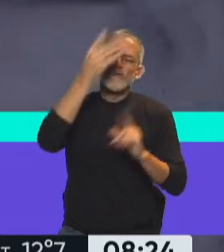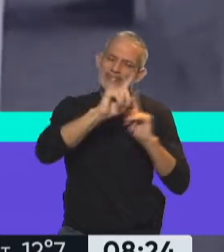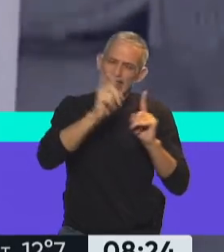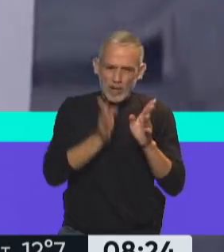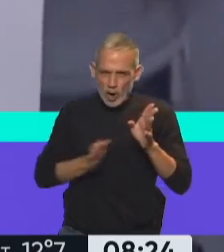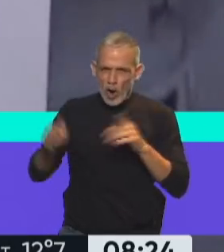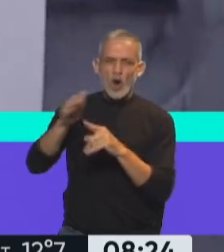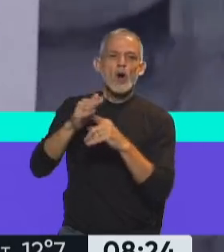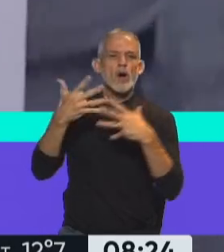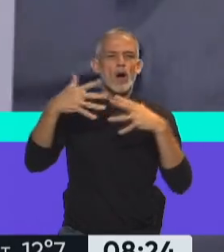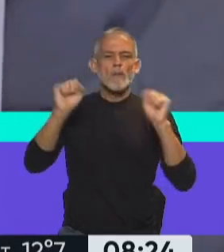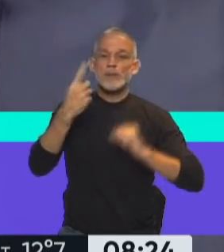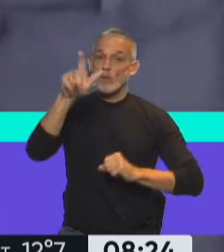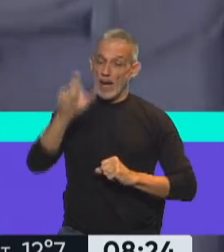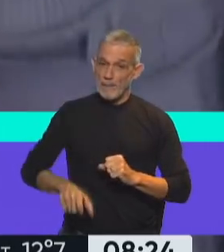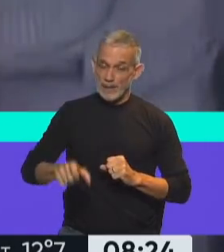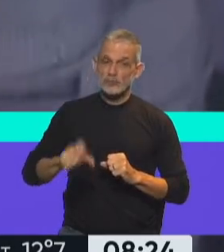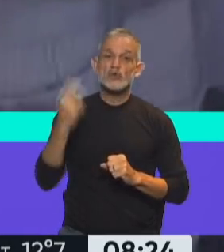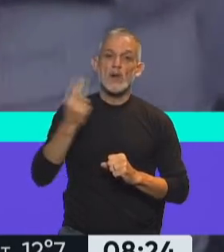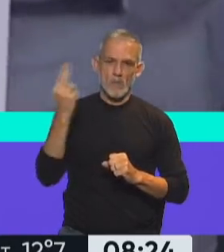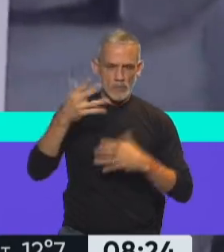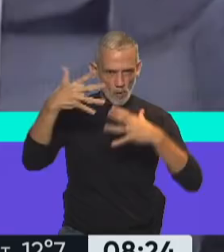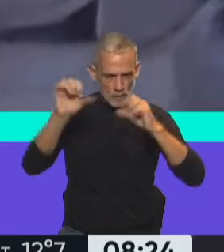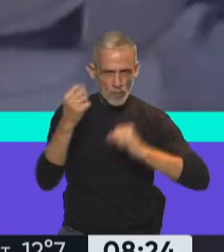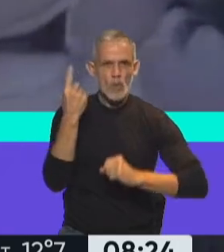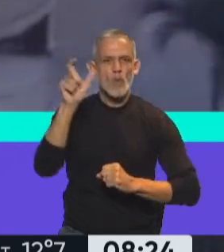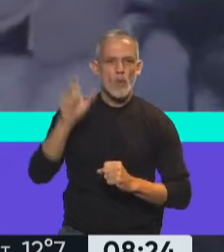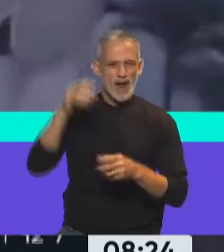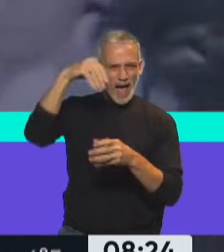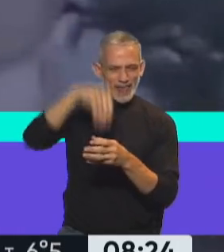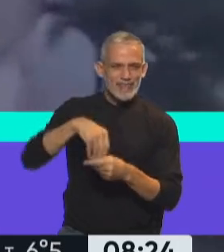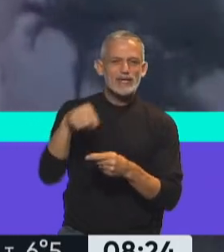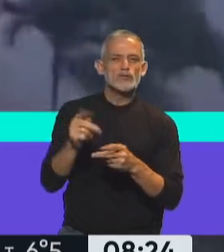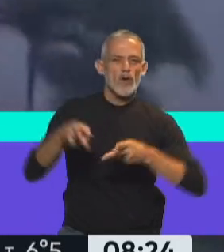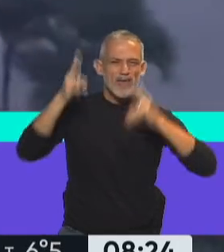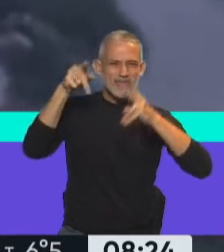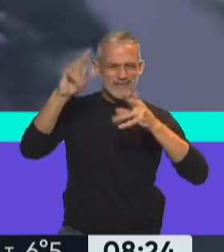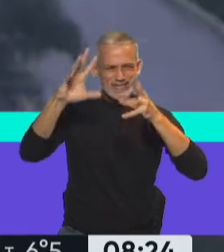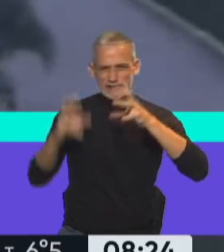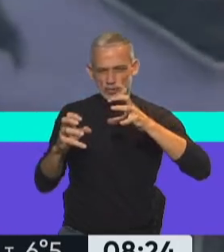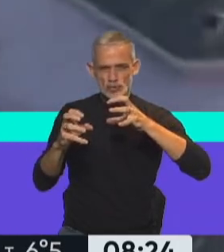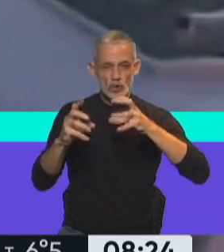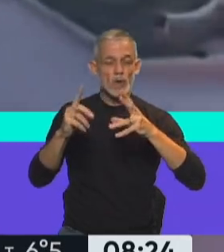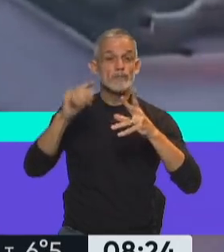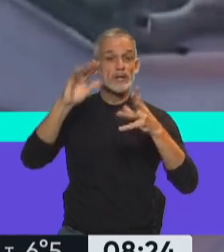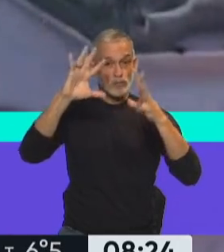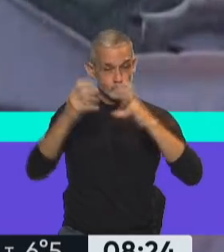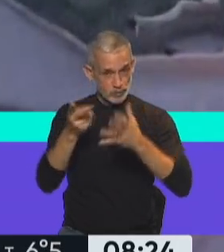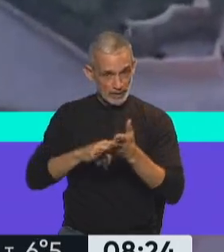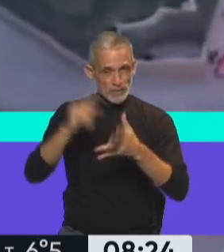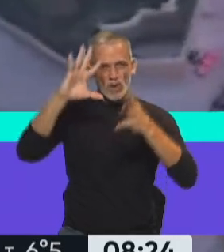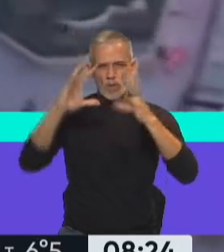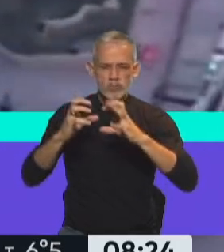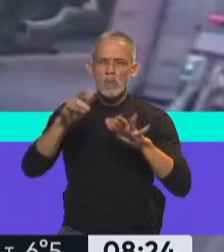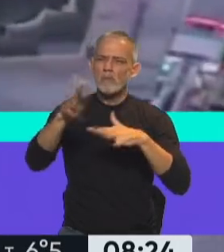extraoficialmente que encontraron una persona fallecida en el interior del edificio. El derrumbe, reiteramos, se